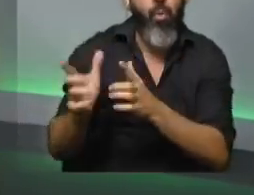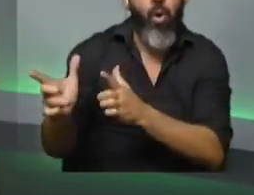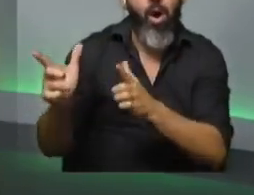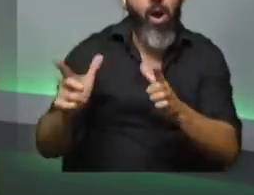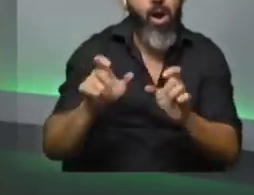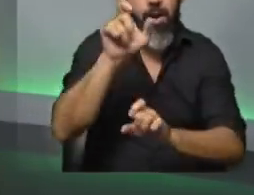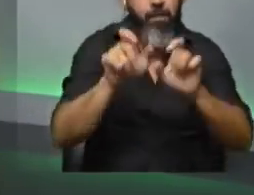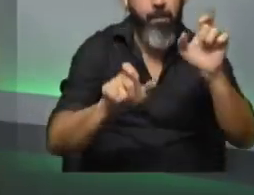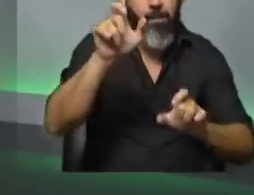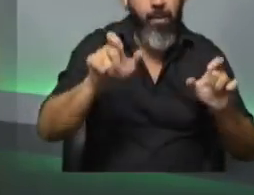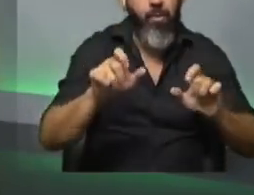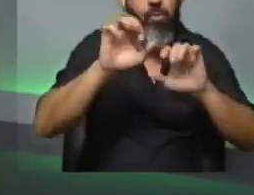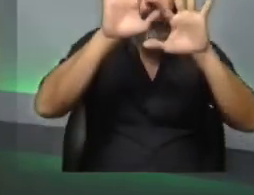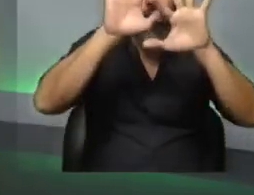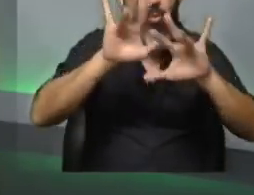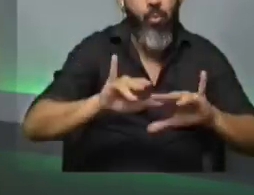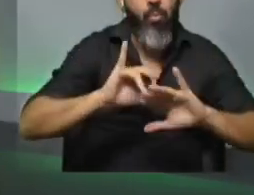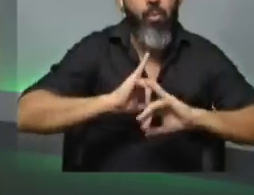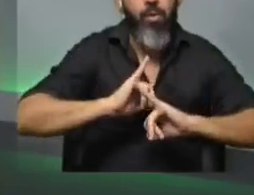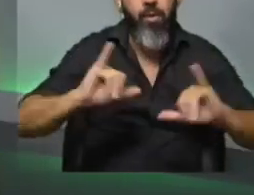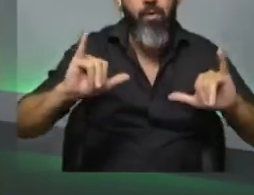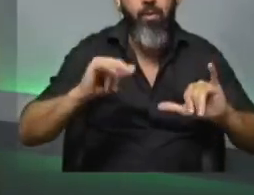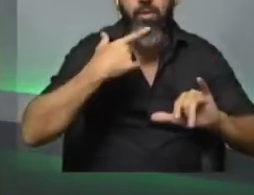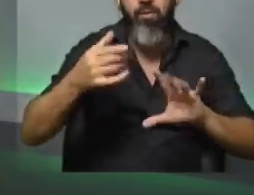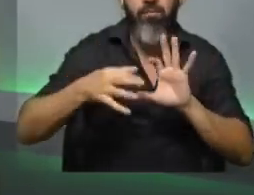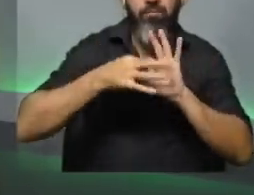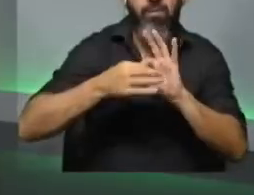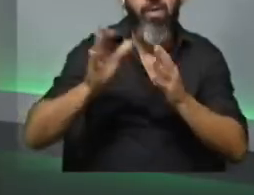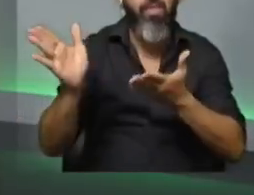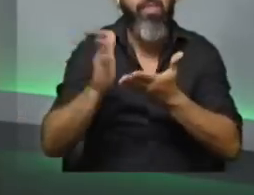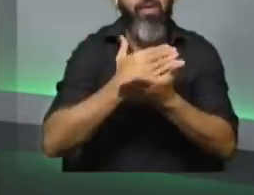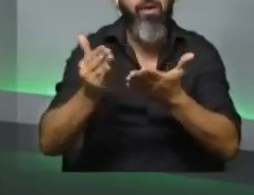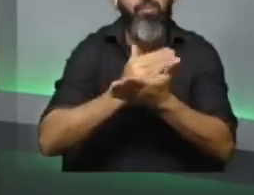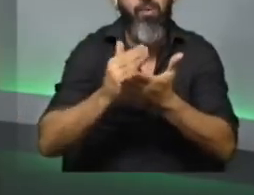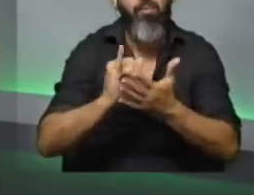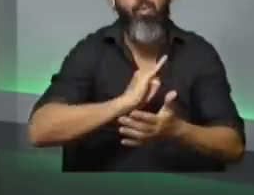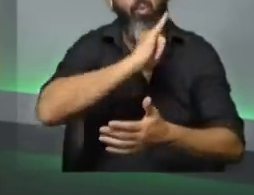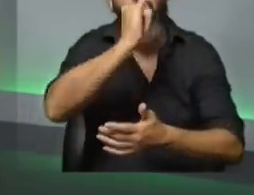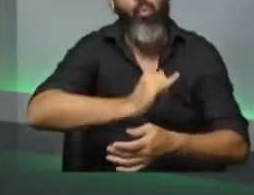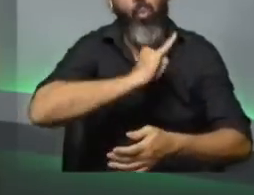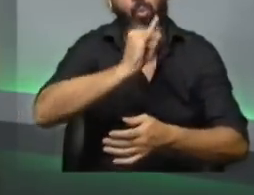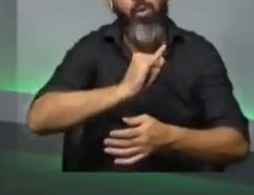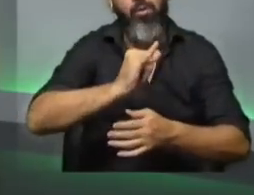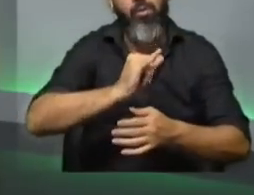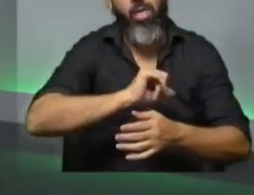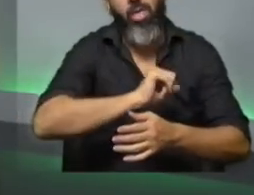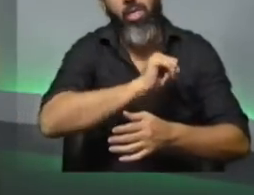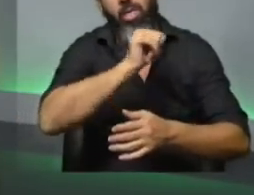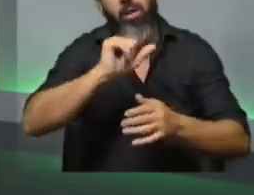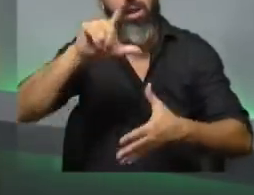civiles en un comunicado afirman ser Rehenes y discriminados por una narrativa que se extiende por